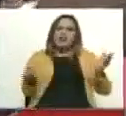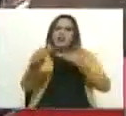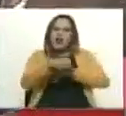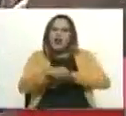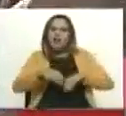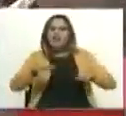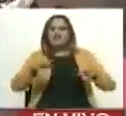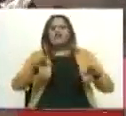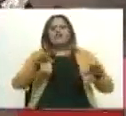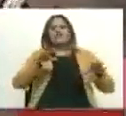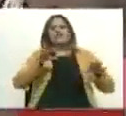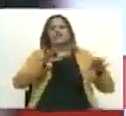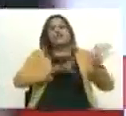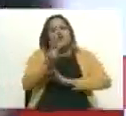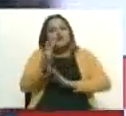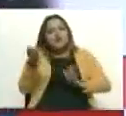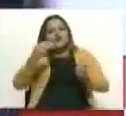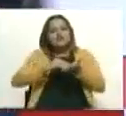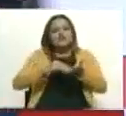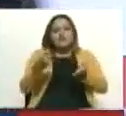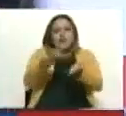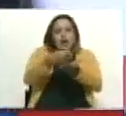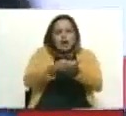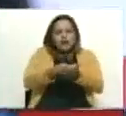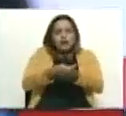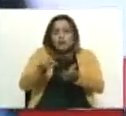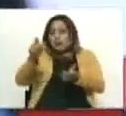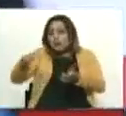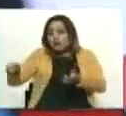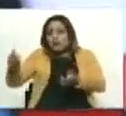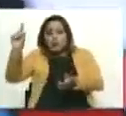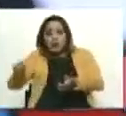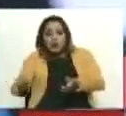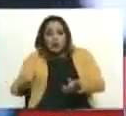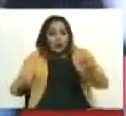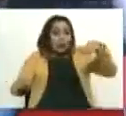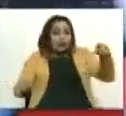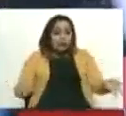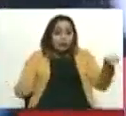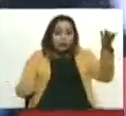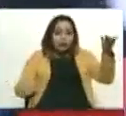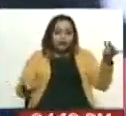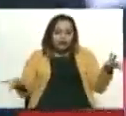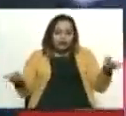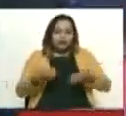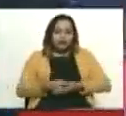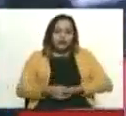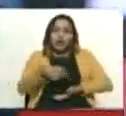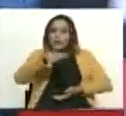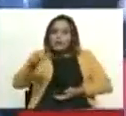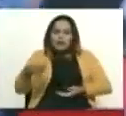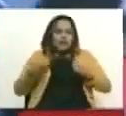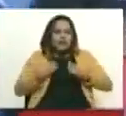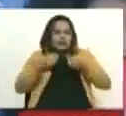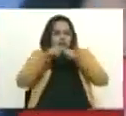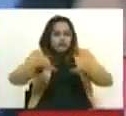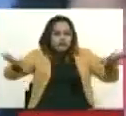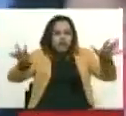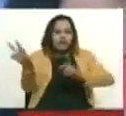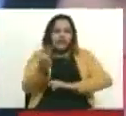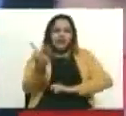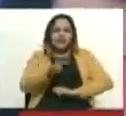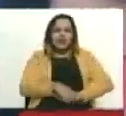termina pagándole a esas personas. Y son personas que están regadas por todo el territorio, de esta ciudad especialmente, pero de toda la República.